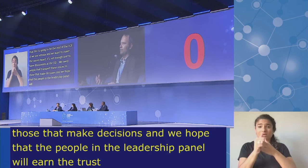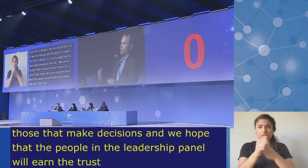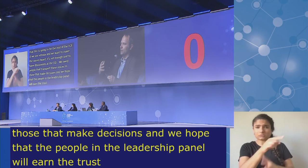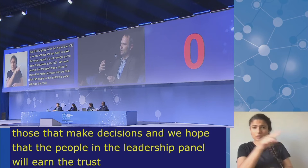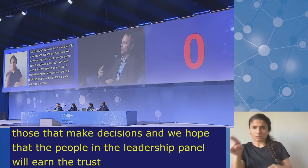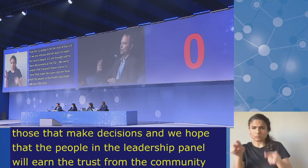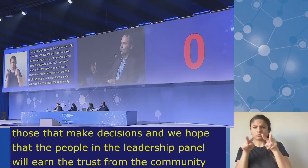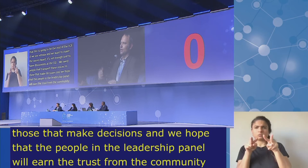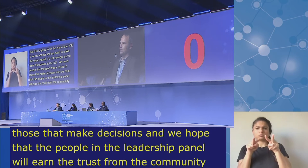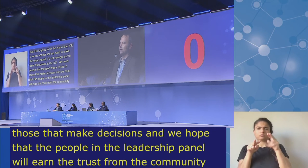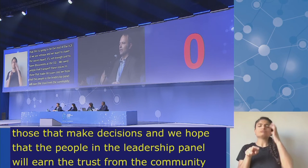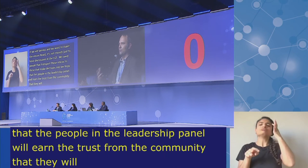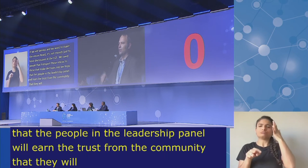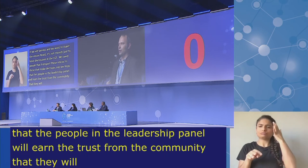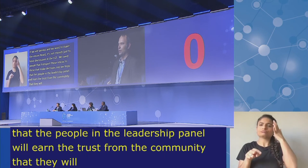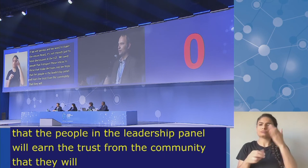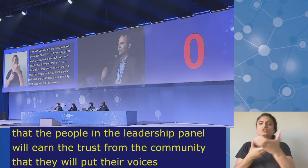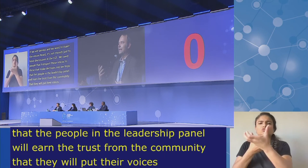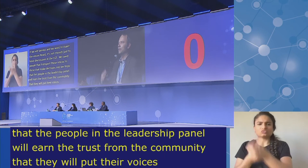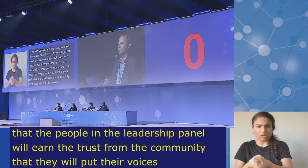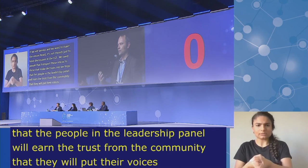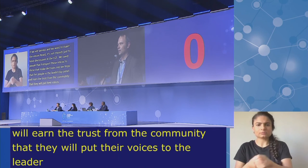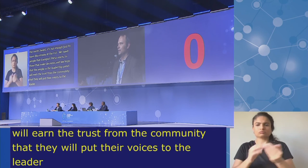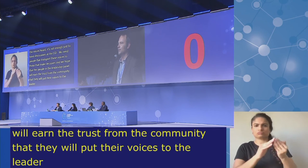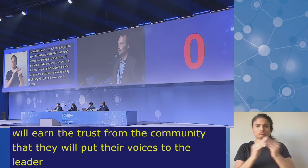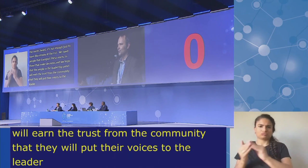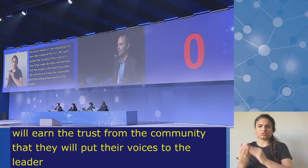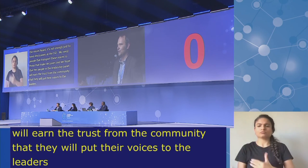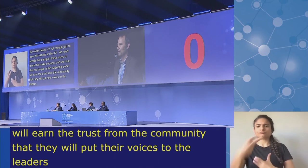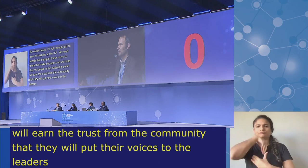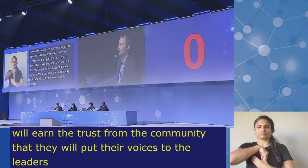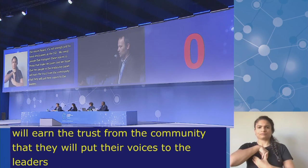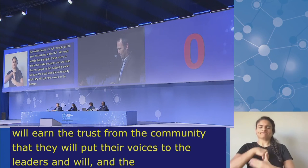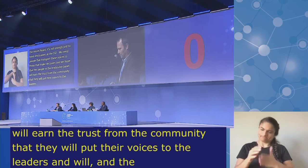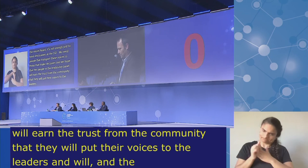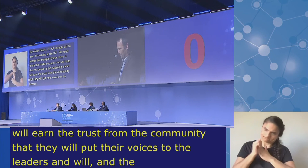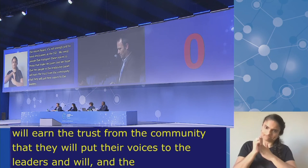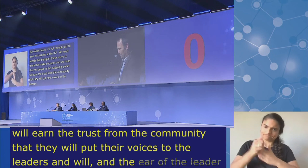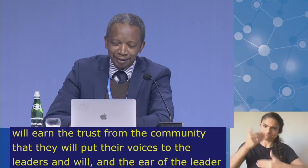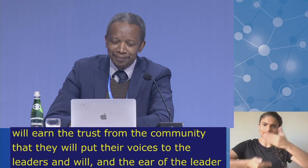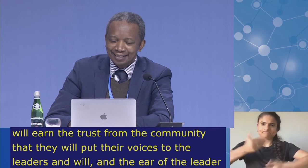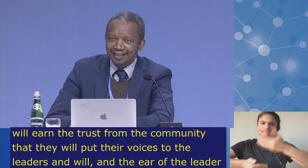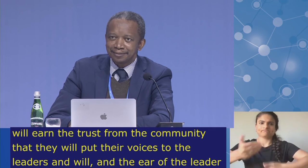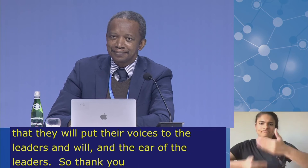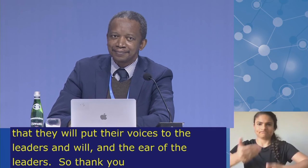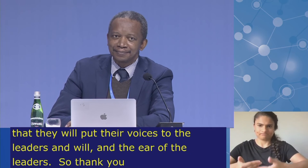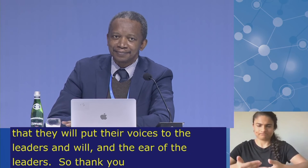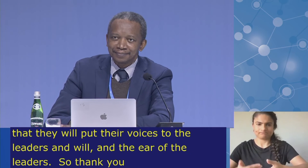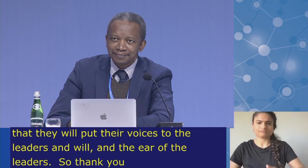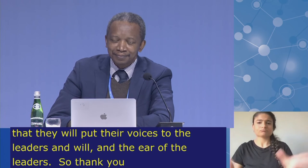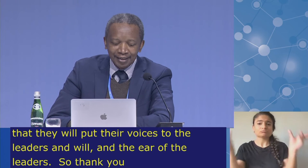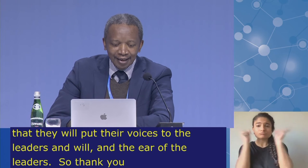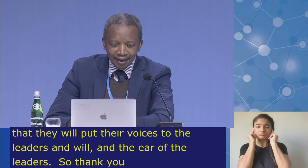cuyas conclusiones finalmente terminan siendo conocidas por los